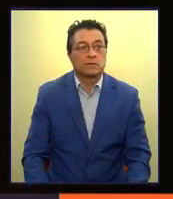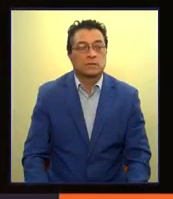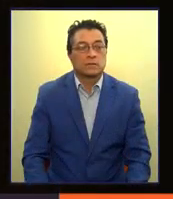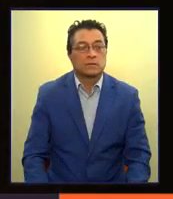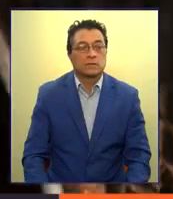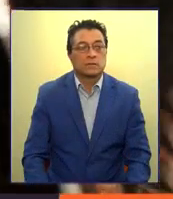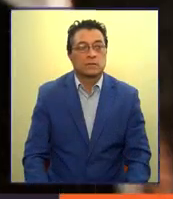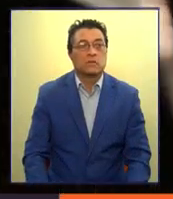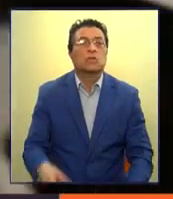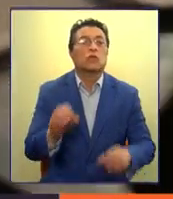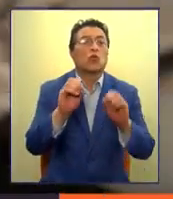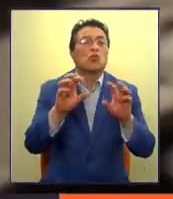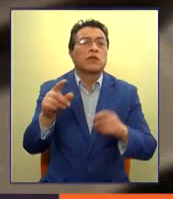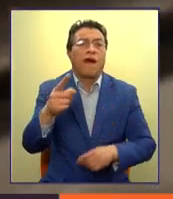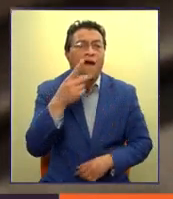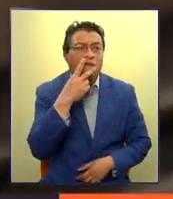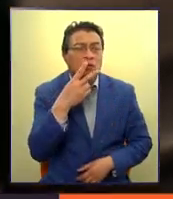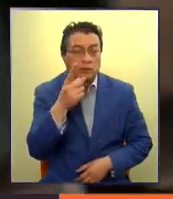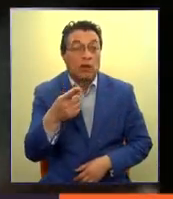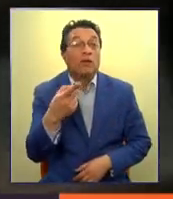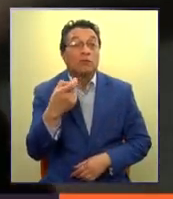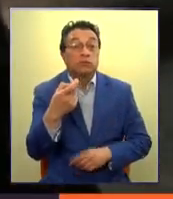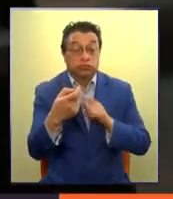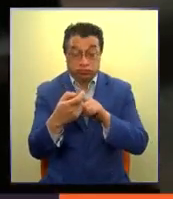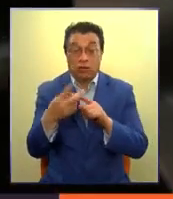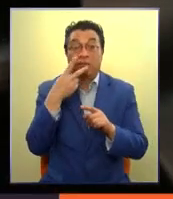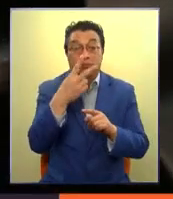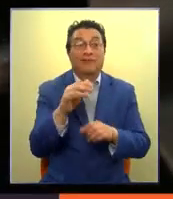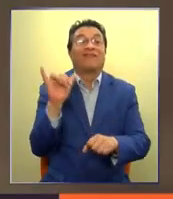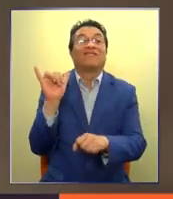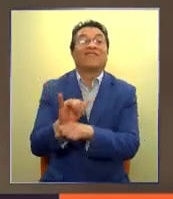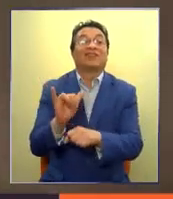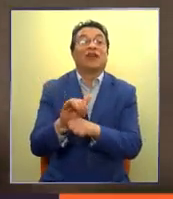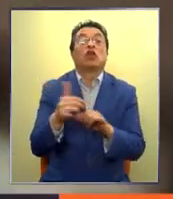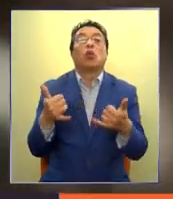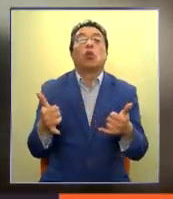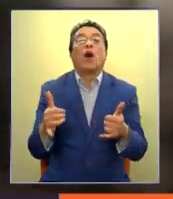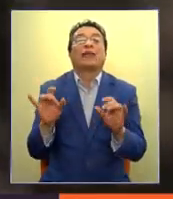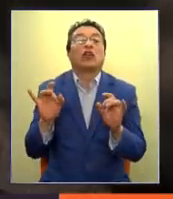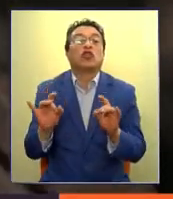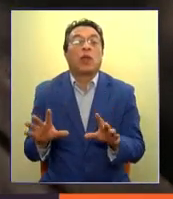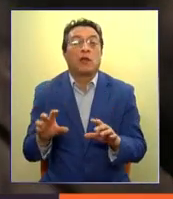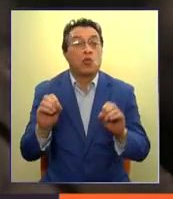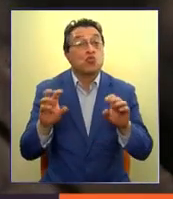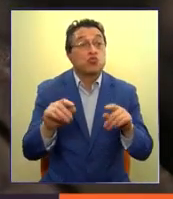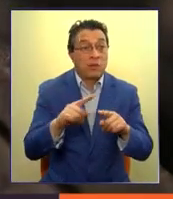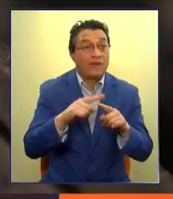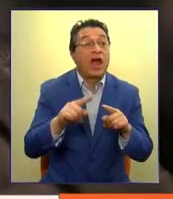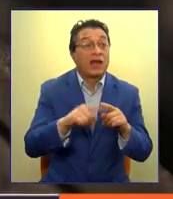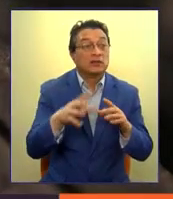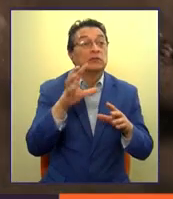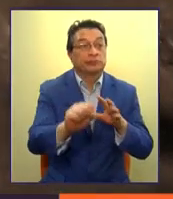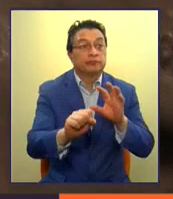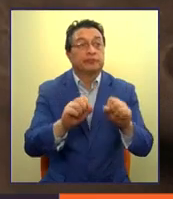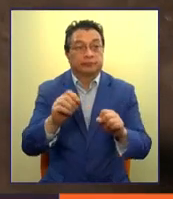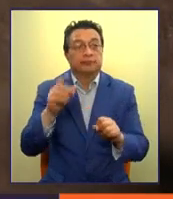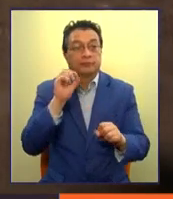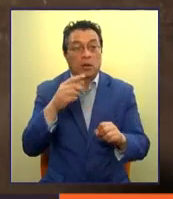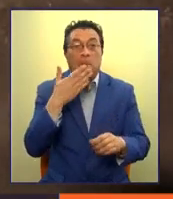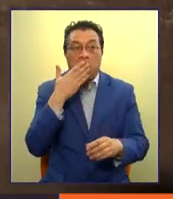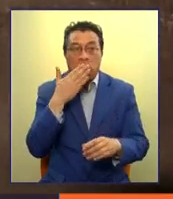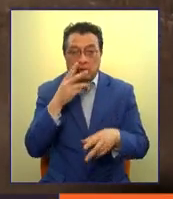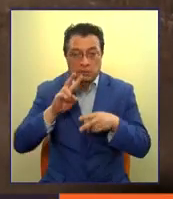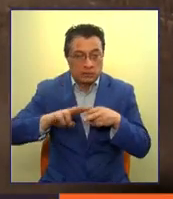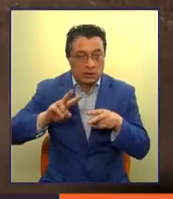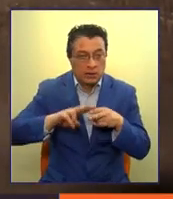¿Cuántas veces hemos escuchado que las armas que muestran son de fantasía, solo juguetes? ¿Cuántas veces en el último tiempo hemos escuchado que artesanos,